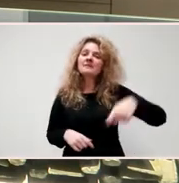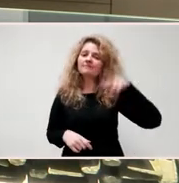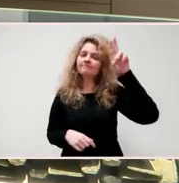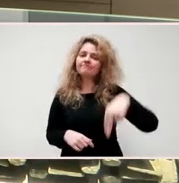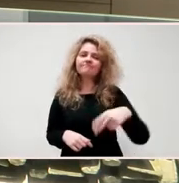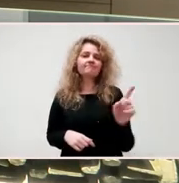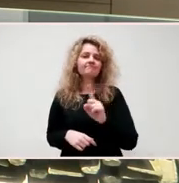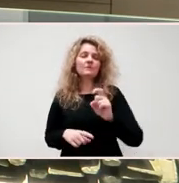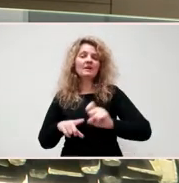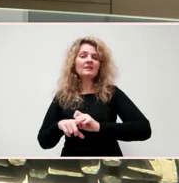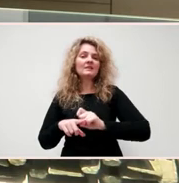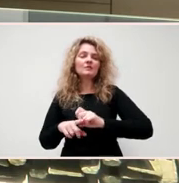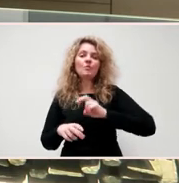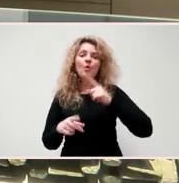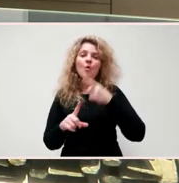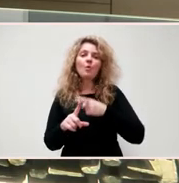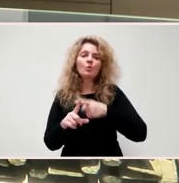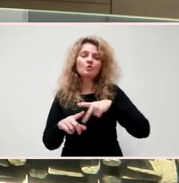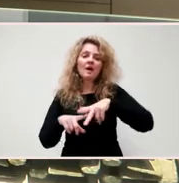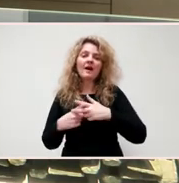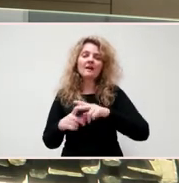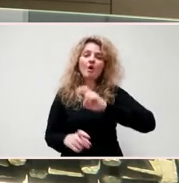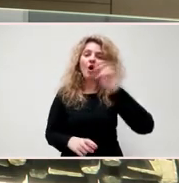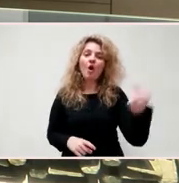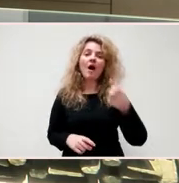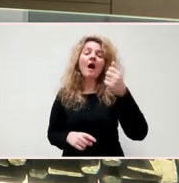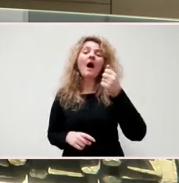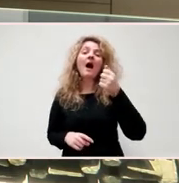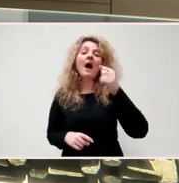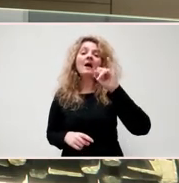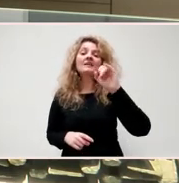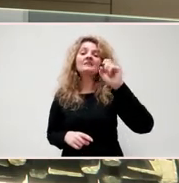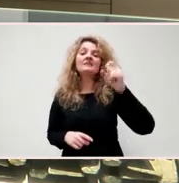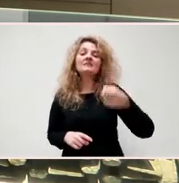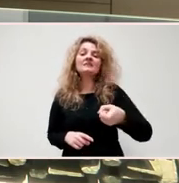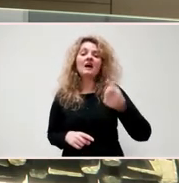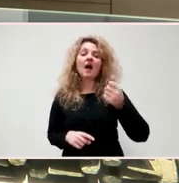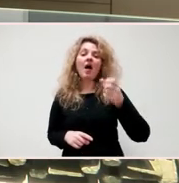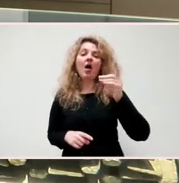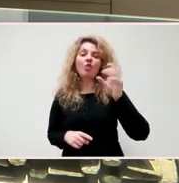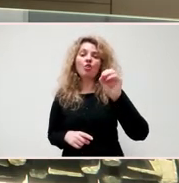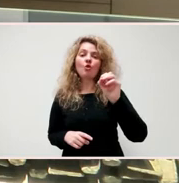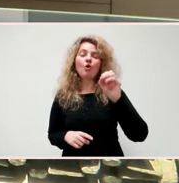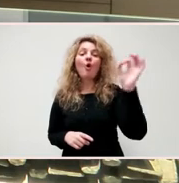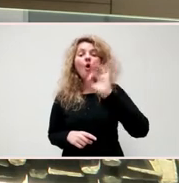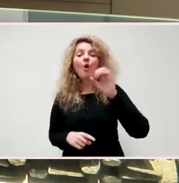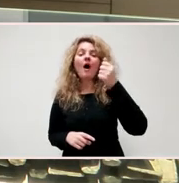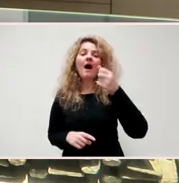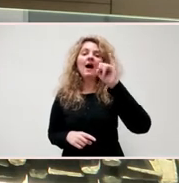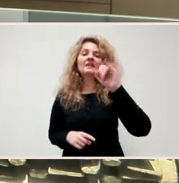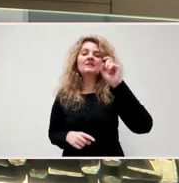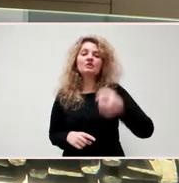que non serían machados en sí mesmos, senón outro tipo de ferramenta, como un aixado ou unha aixola. Así, nesta